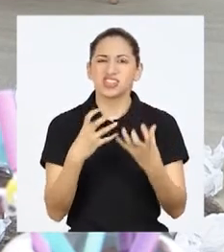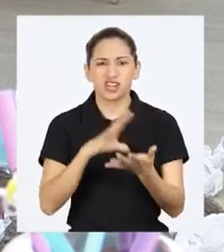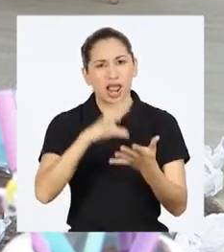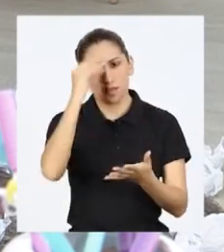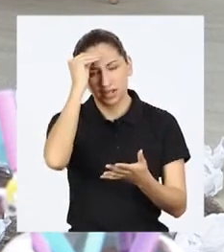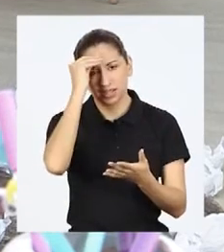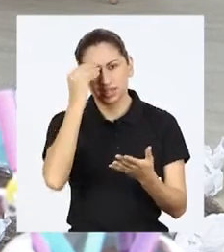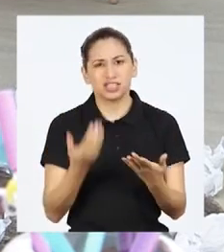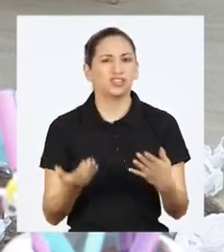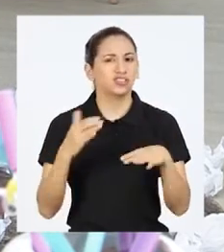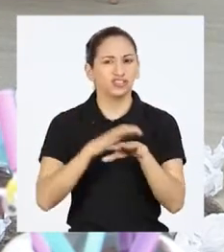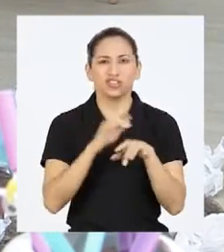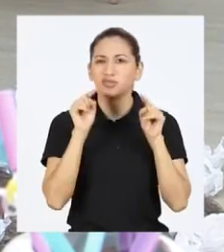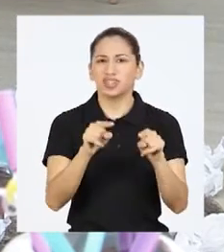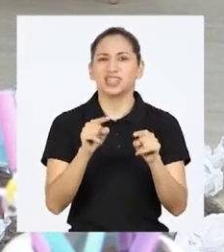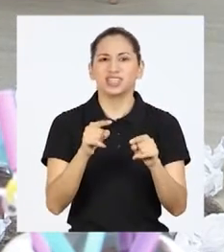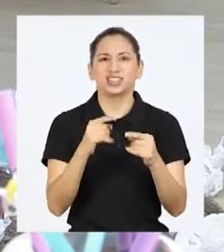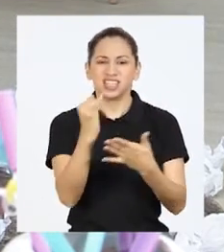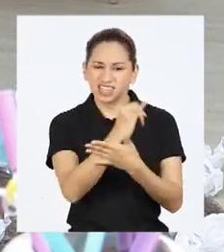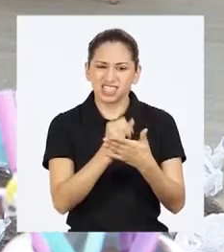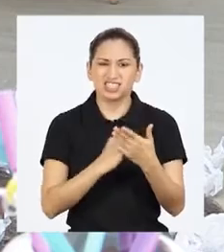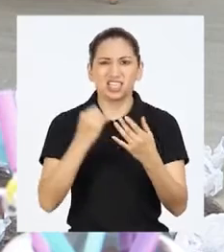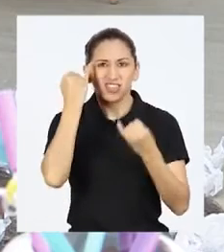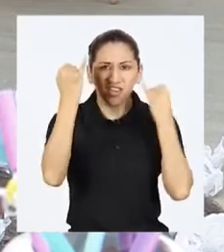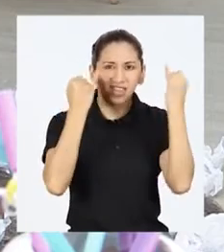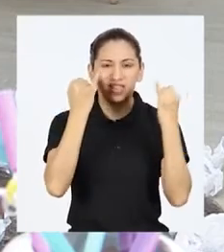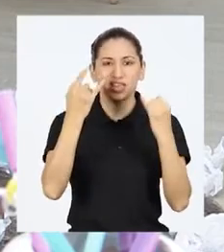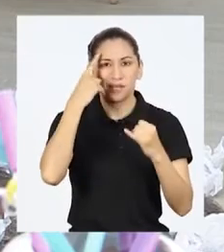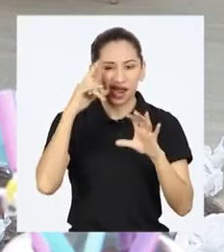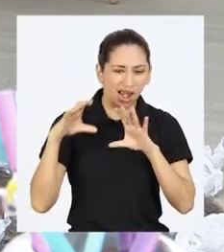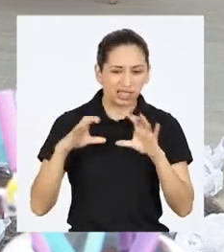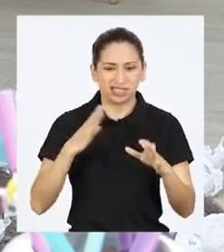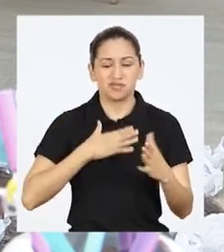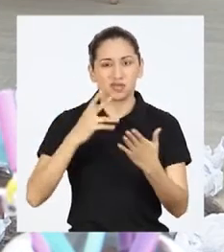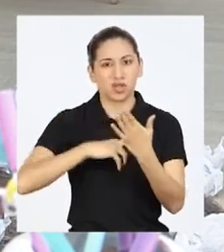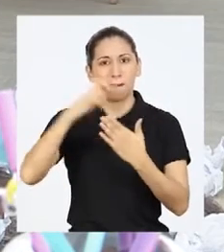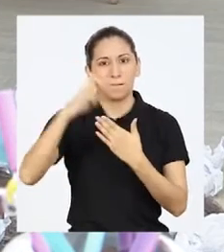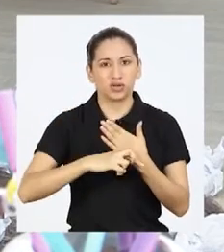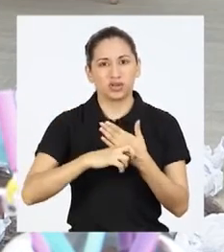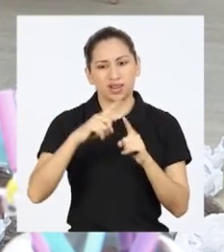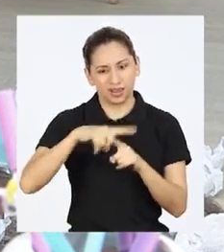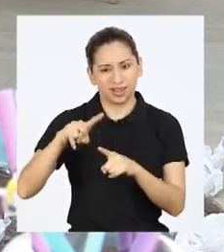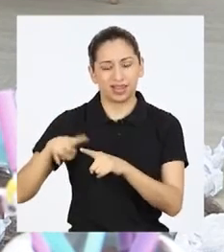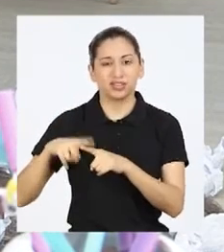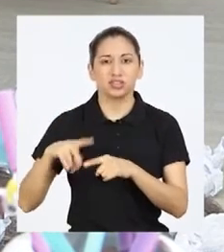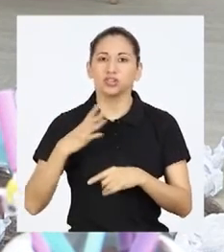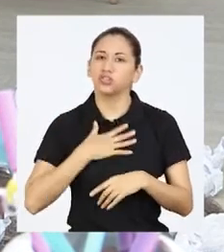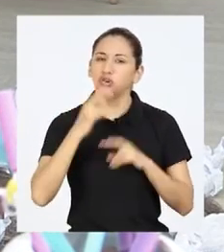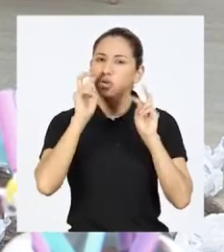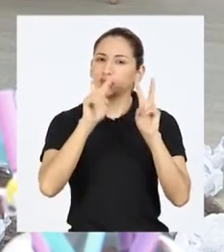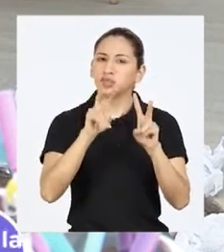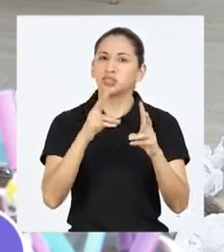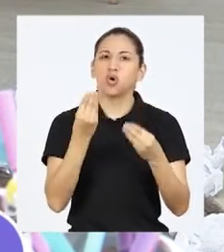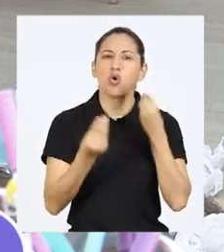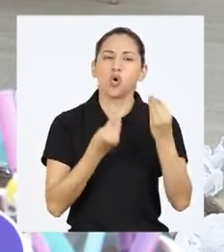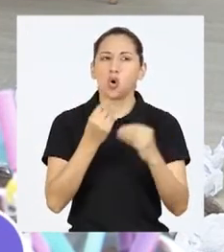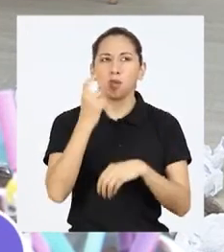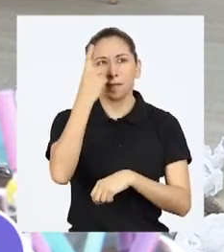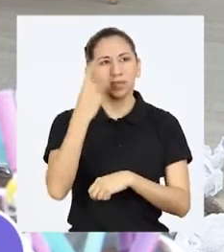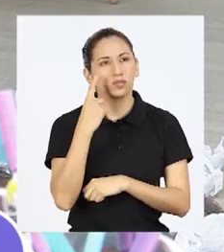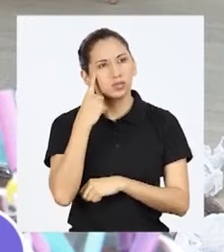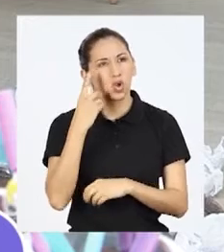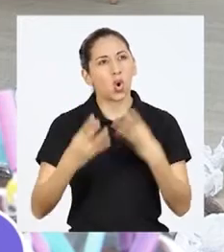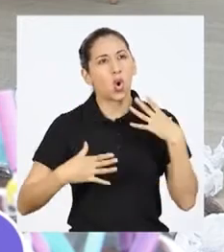sobre el design thinking para poner en marcha mis proyectos. Según lo que he visto, me pregunto lo siguiente: ¿cómo